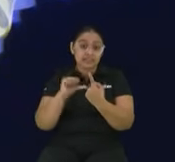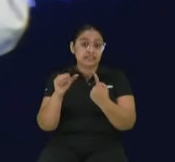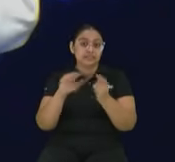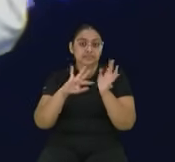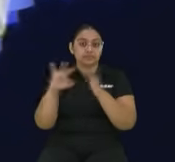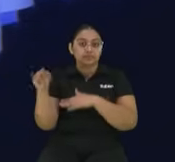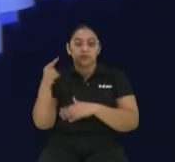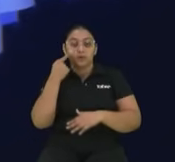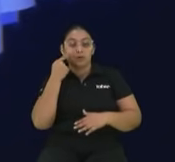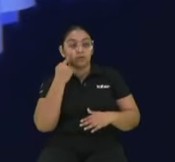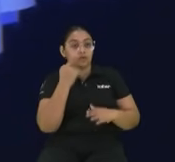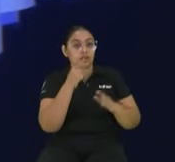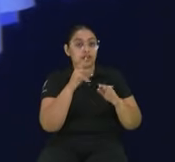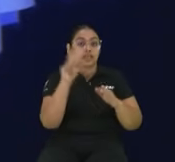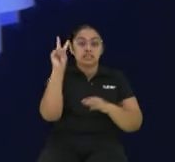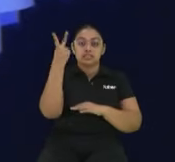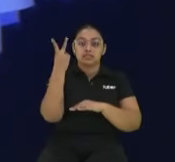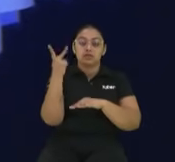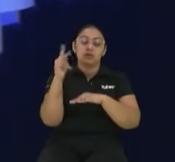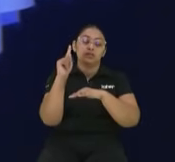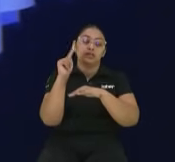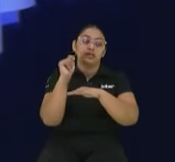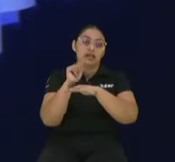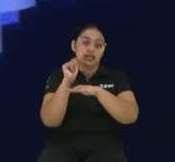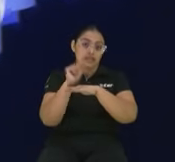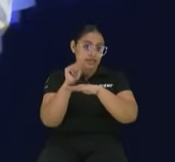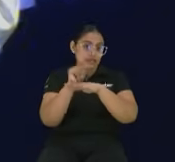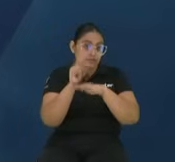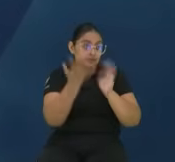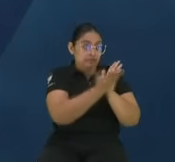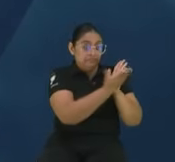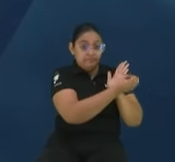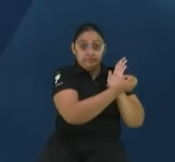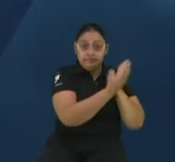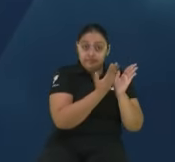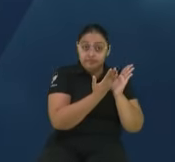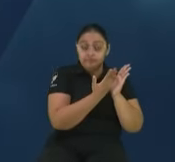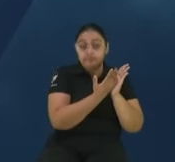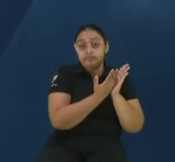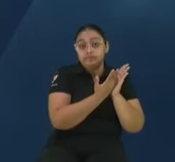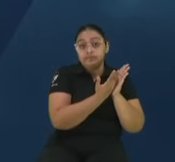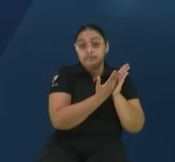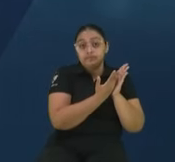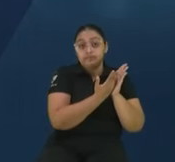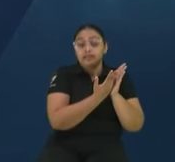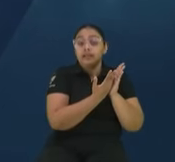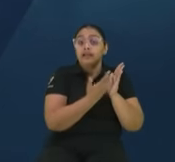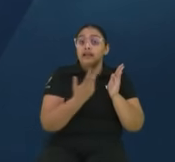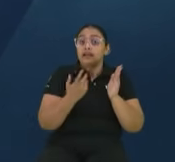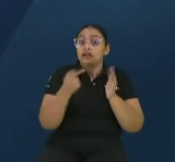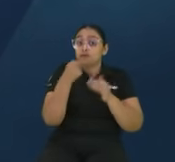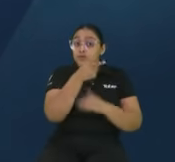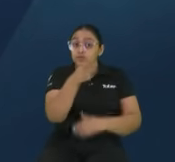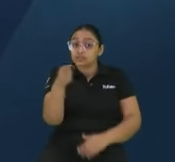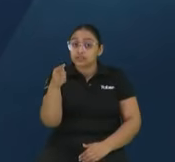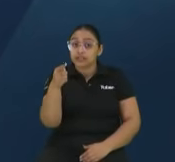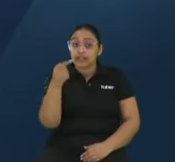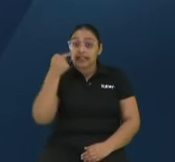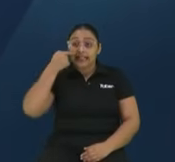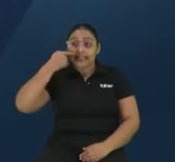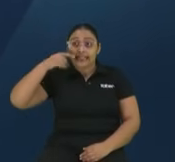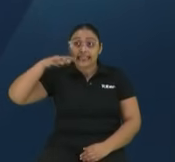corra conmigo segunda Timoteo capítulo 1 versículo 8 por tanto no te avergüences de dar testimonio de